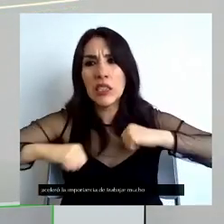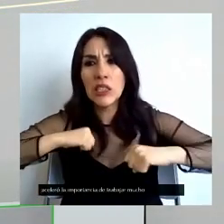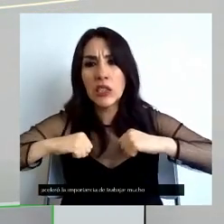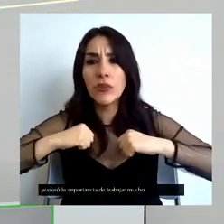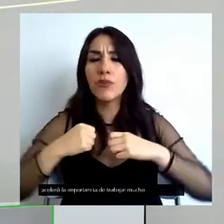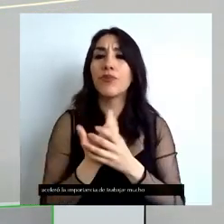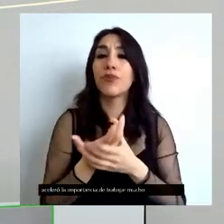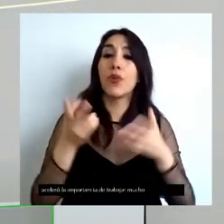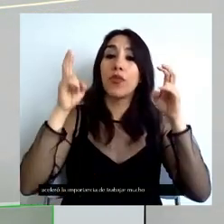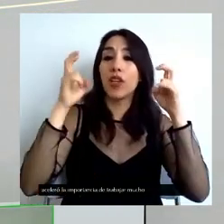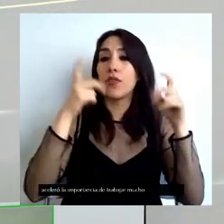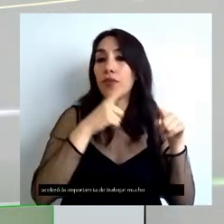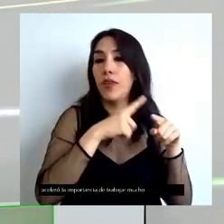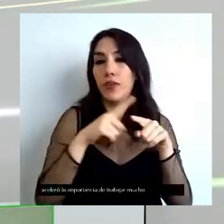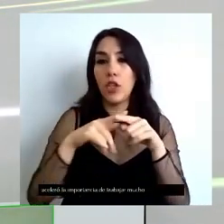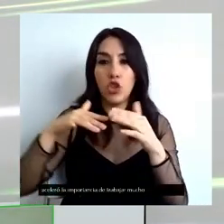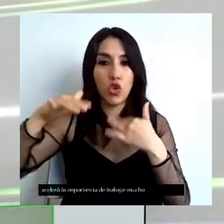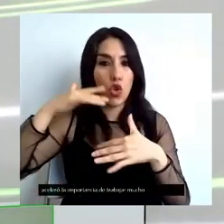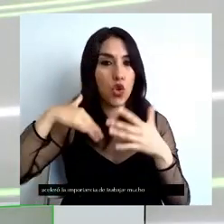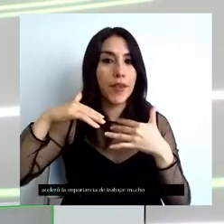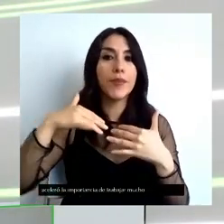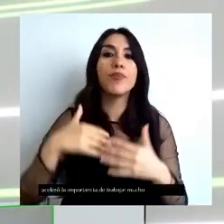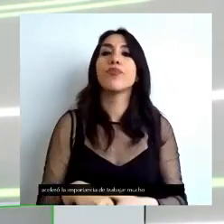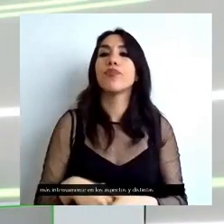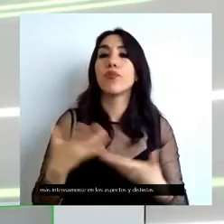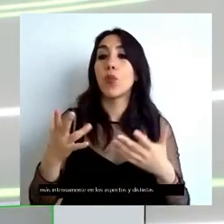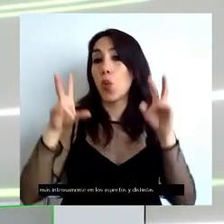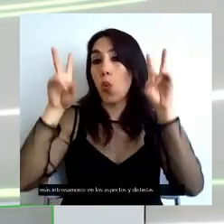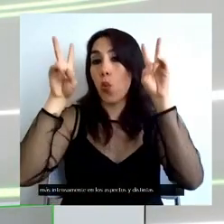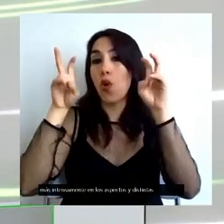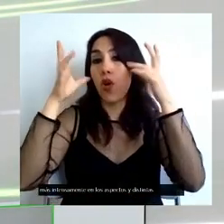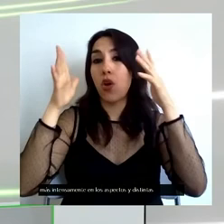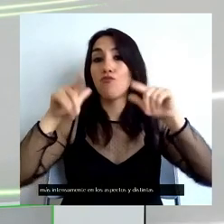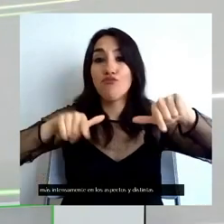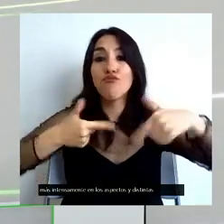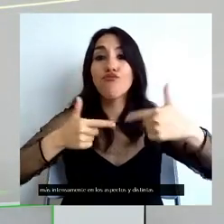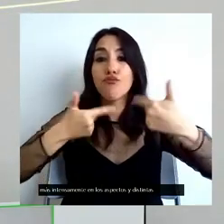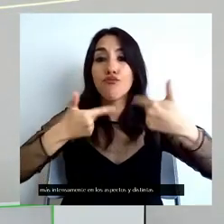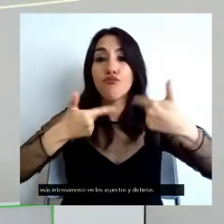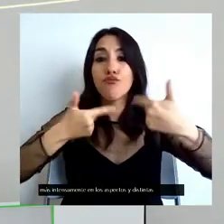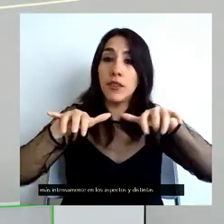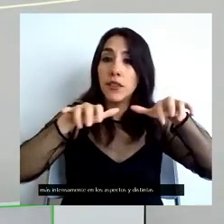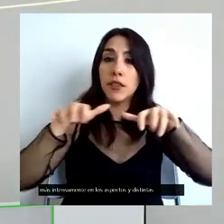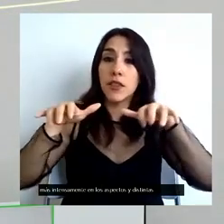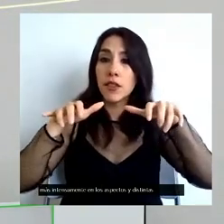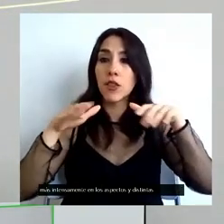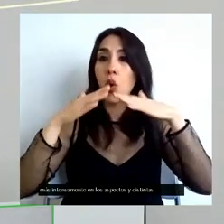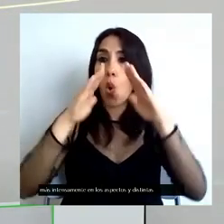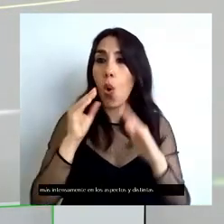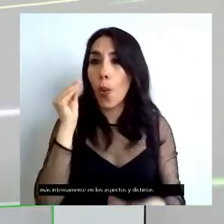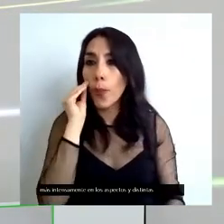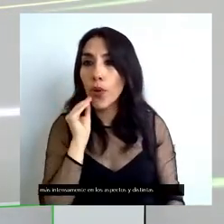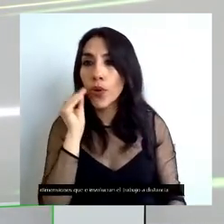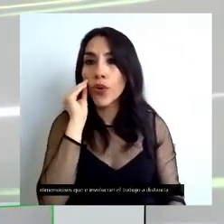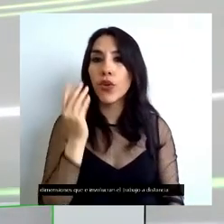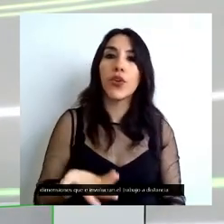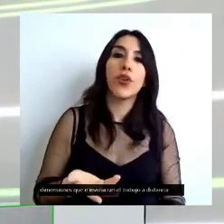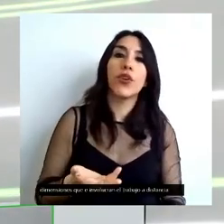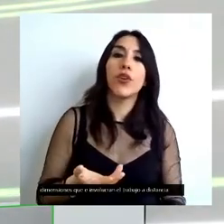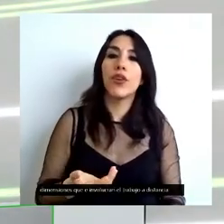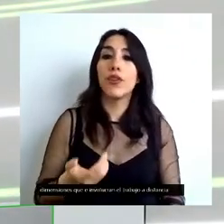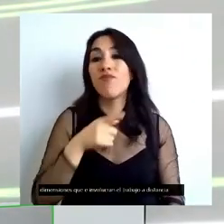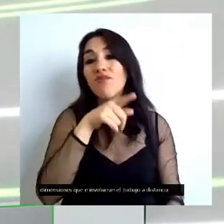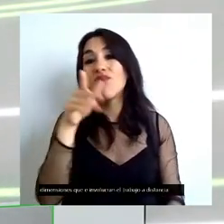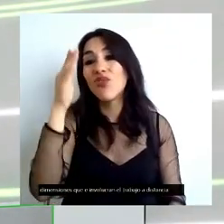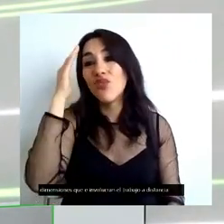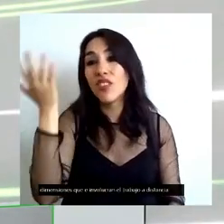que involucra el trabajo a distancia. Ustedes saben, uno podría decir que hay dos tipos de